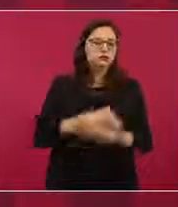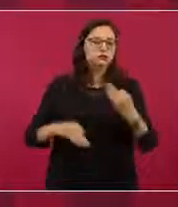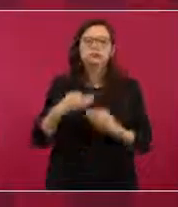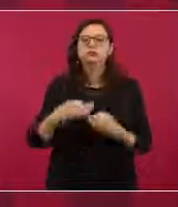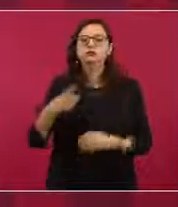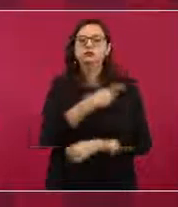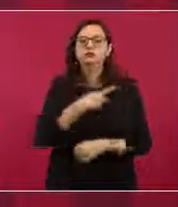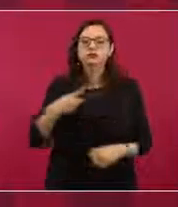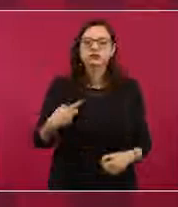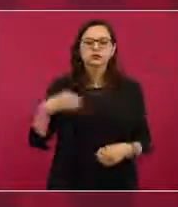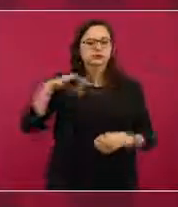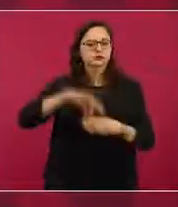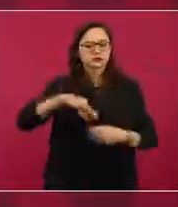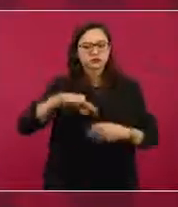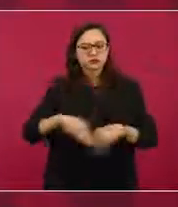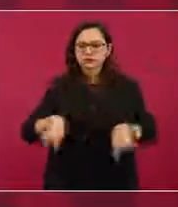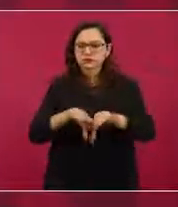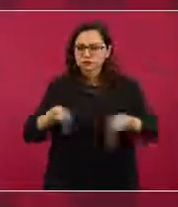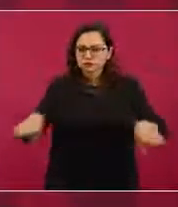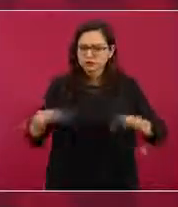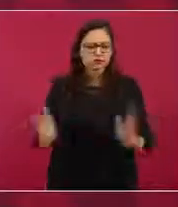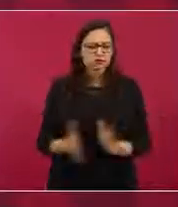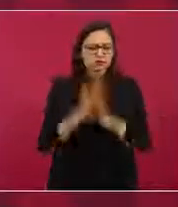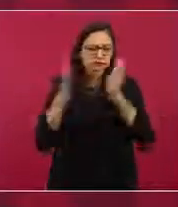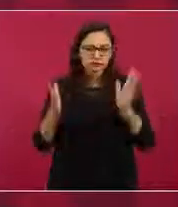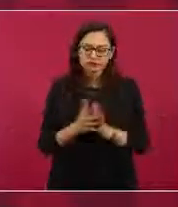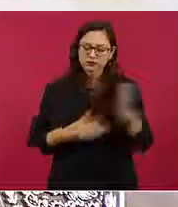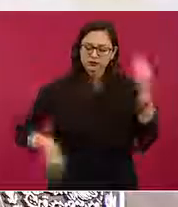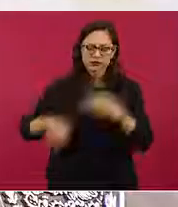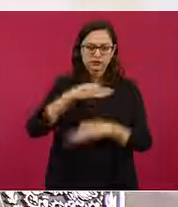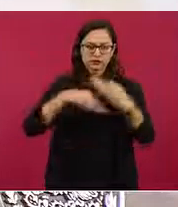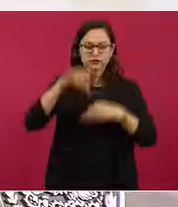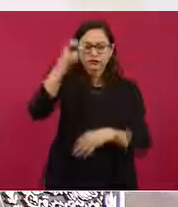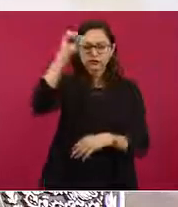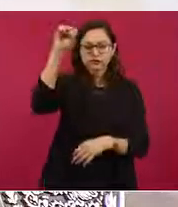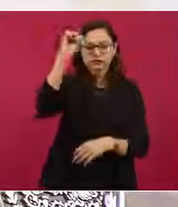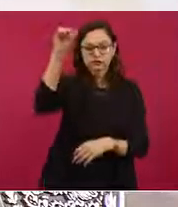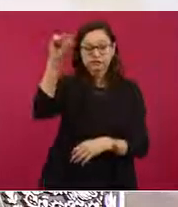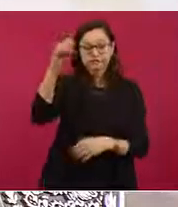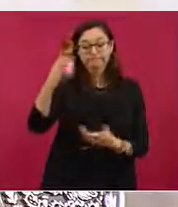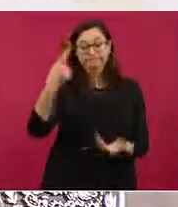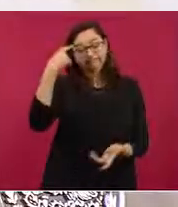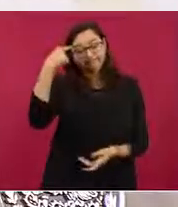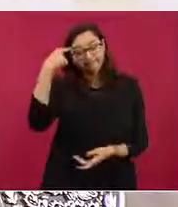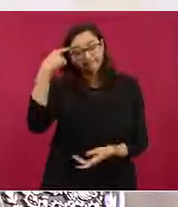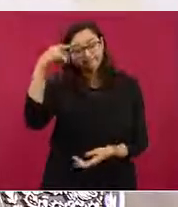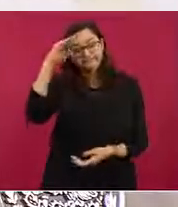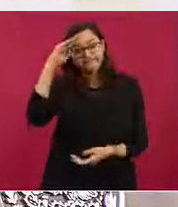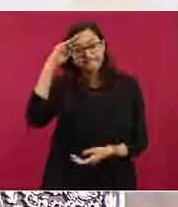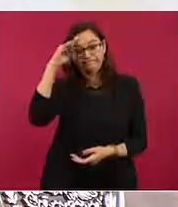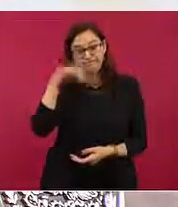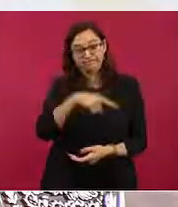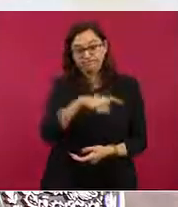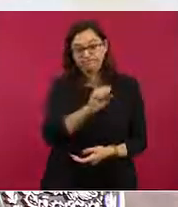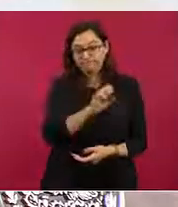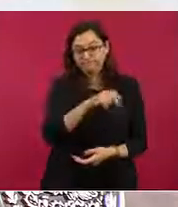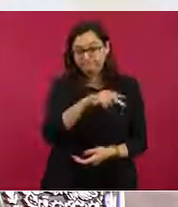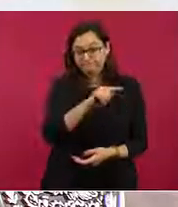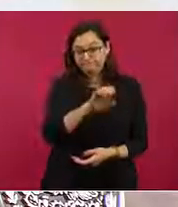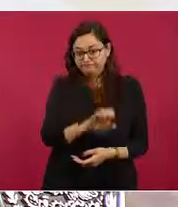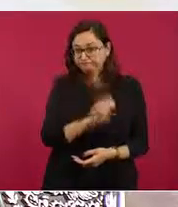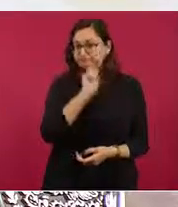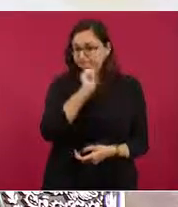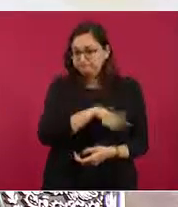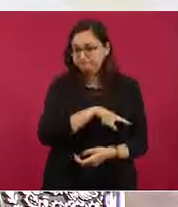elecciones, tiene que haber democracia en todos los sindicatos. Y yo pienso que es lo mismo para